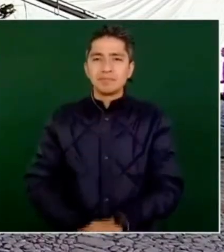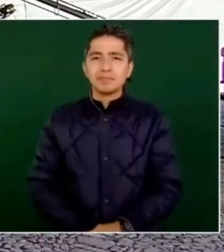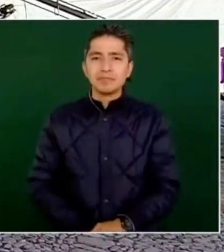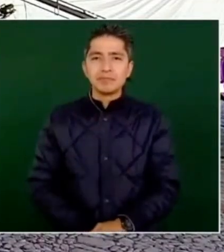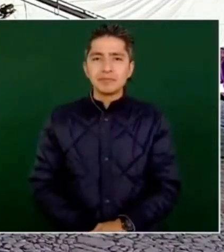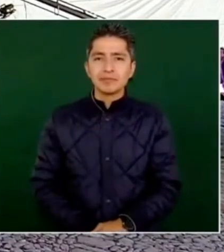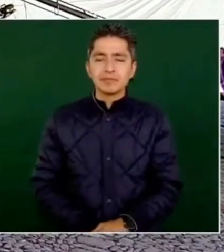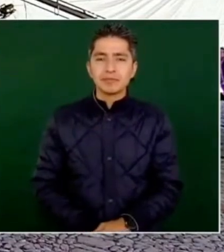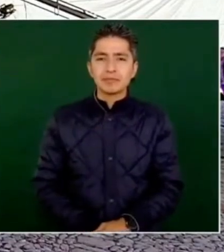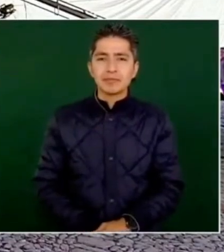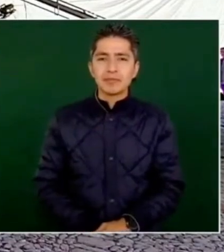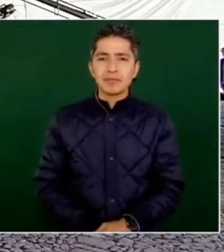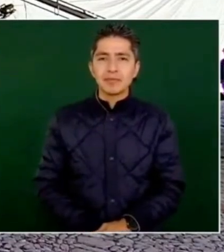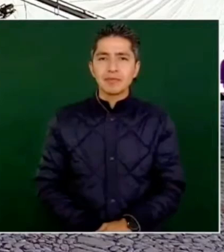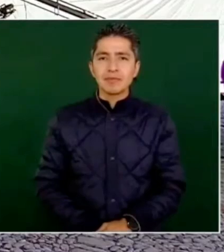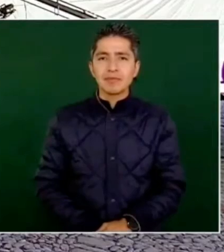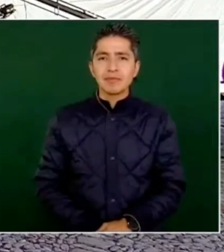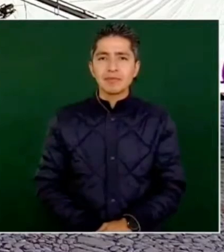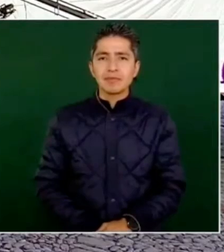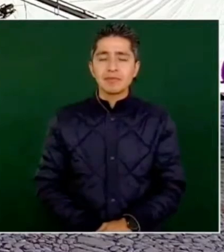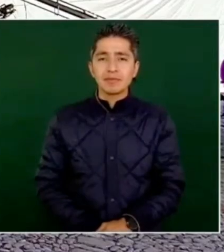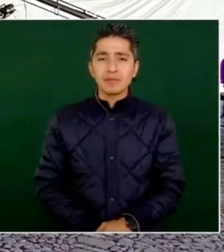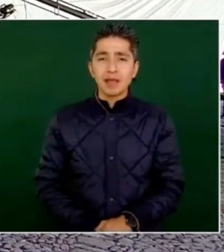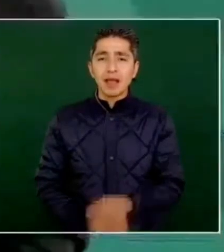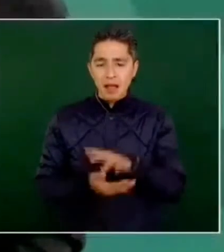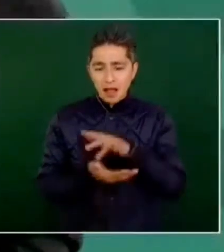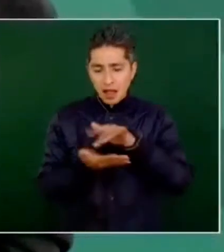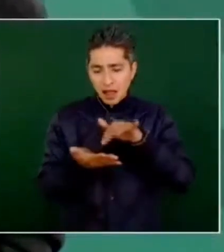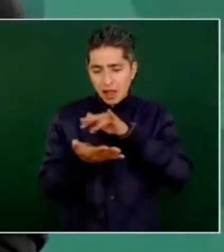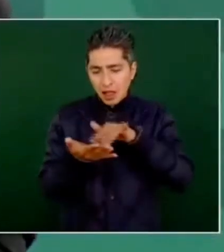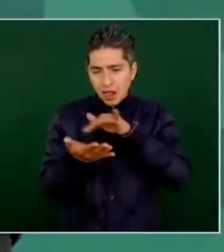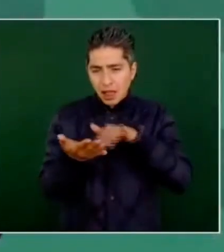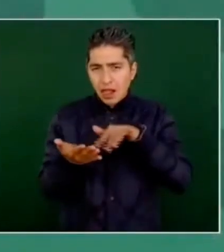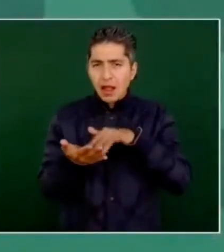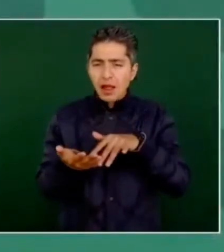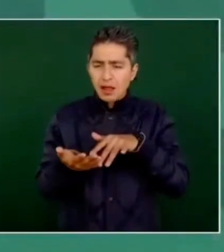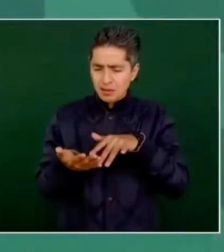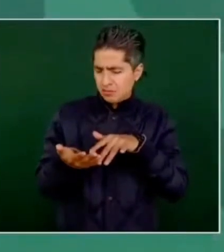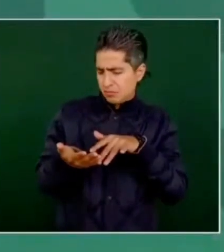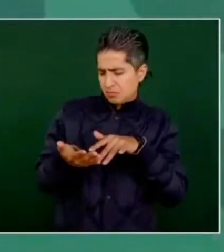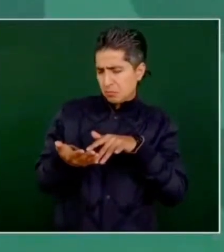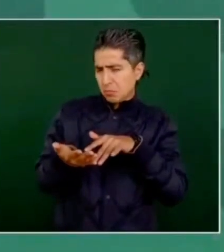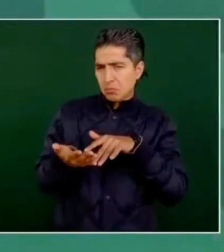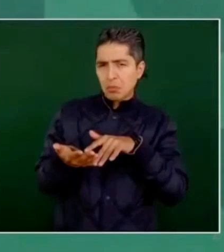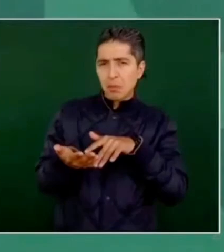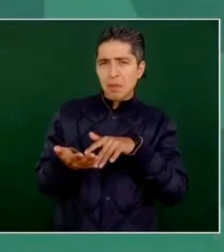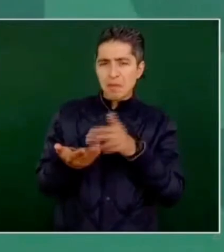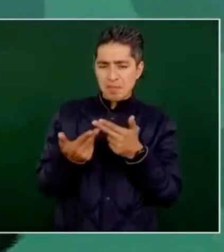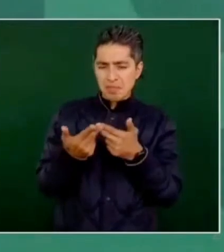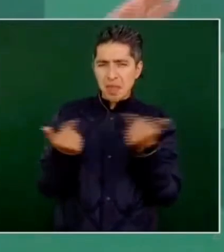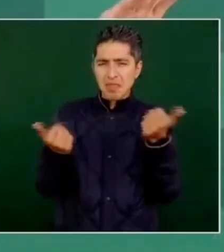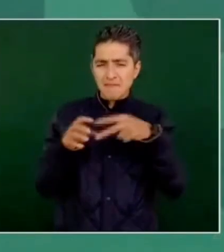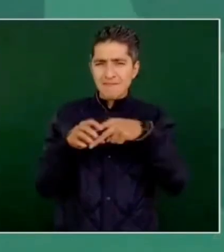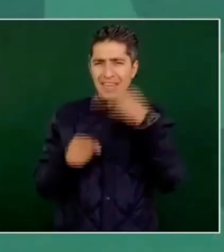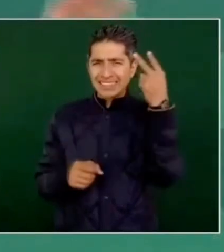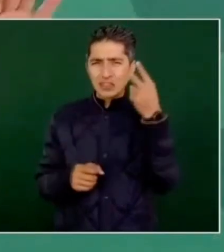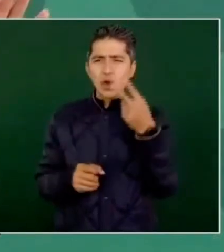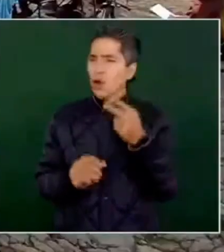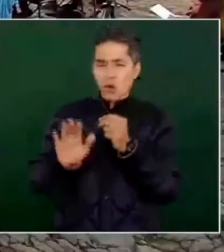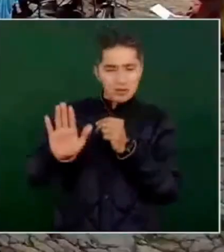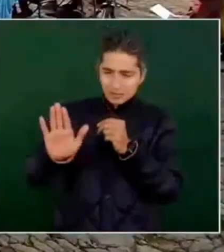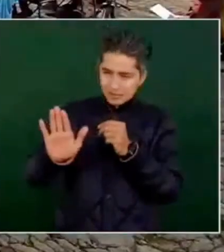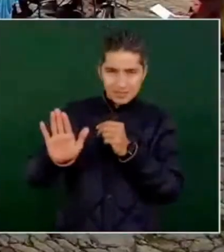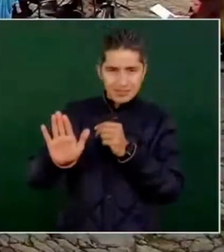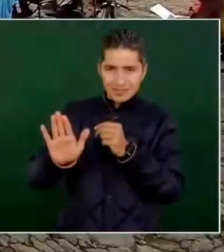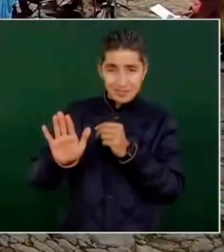Entonces, leen el contenido, nada, absolutamente. Presidente, pero no, permíteme, es